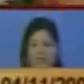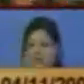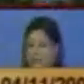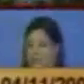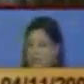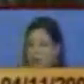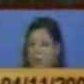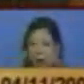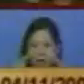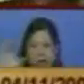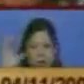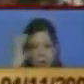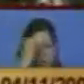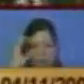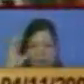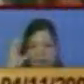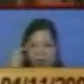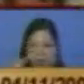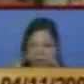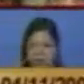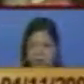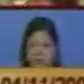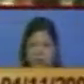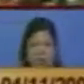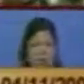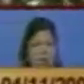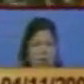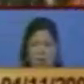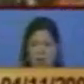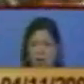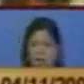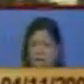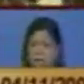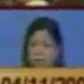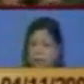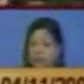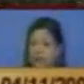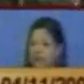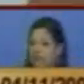Yo veía las imágenes y dije, no, este gobierno no puede ser tan débil.